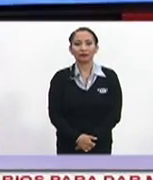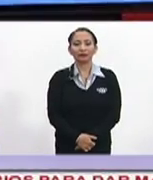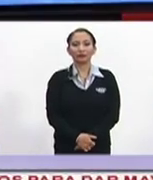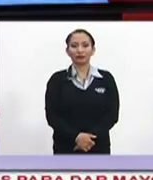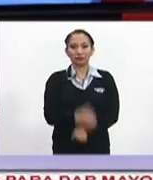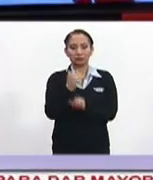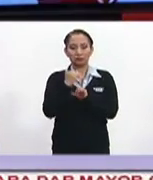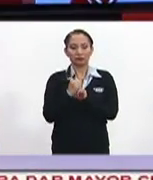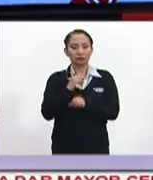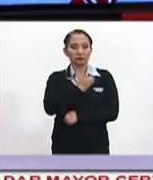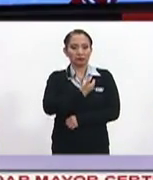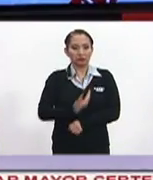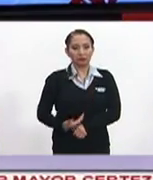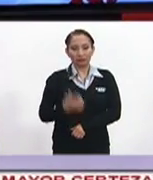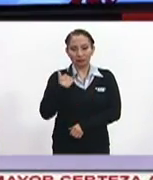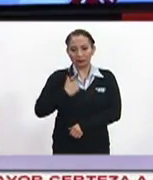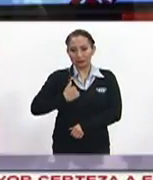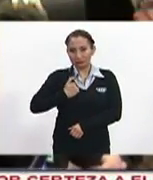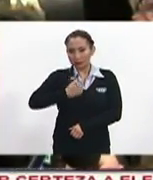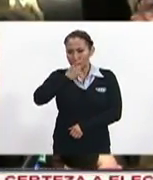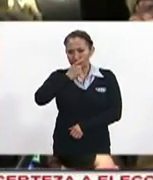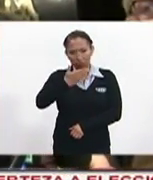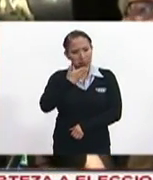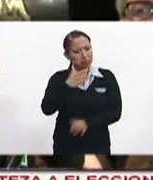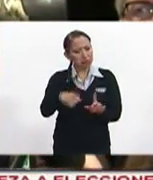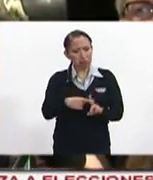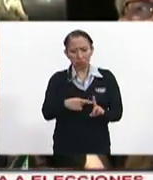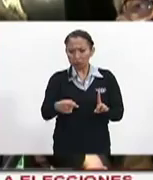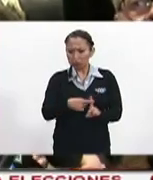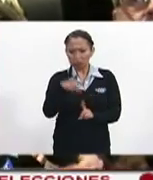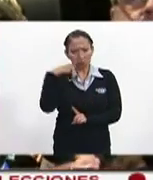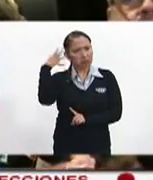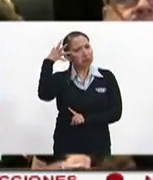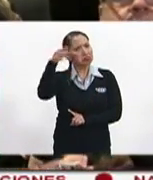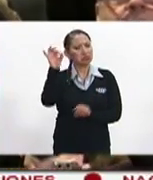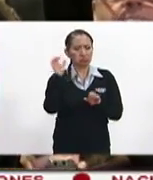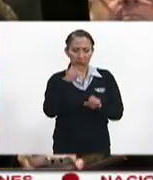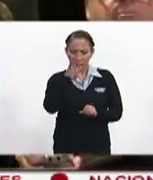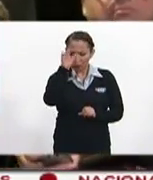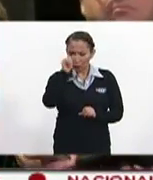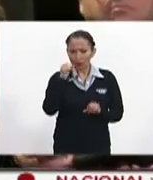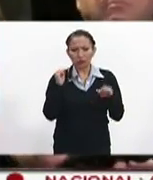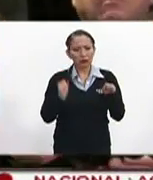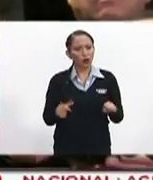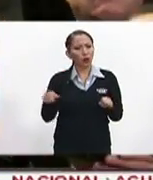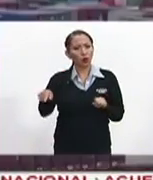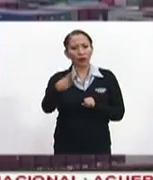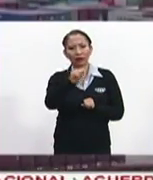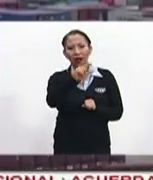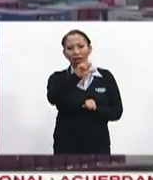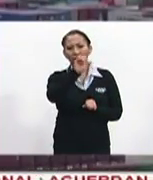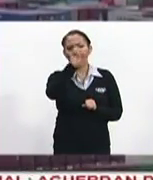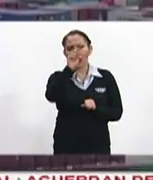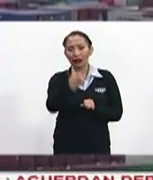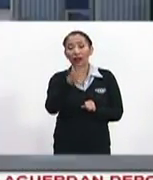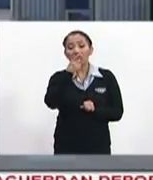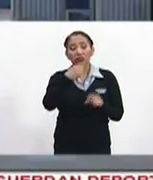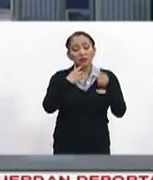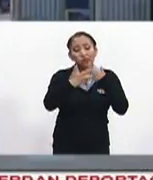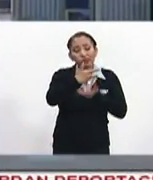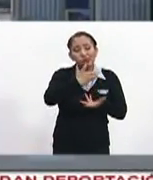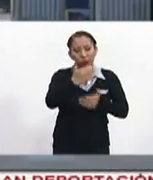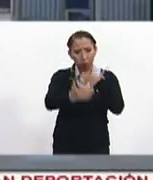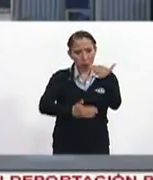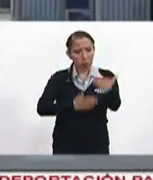El primer ministro de Canadá, Justin Trudeau, se dijo optimista de que pronto se logre un acuerdo en el Telecán. Aseguró que las